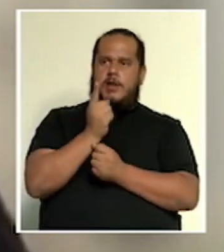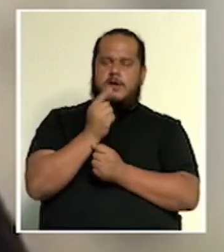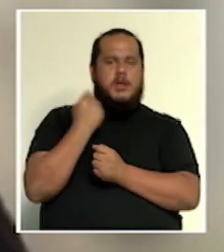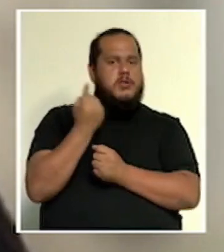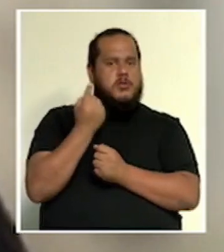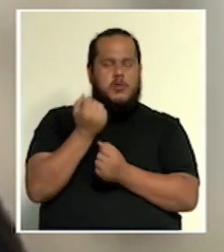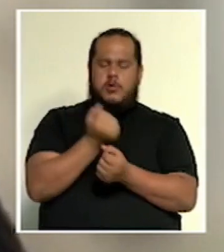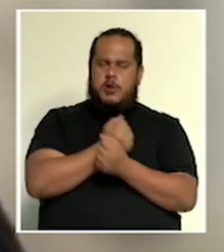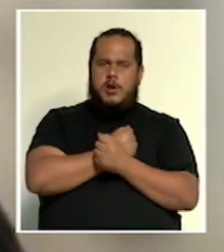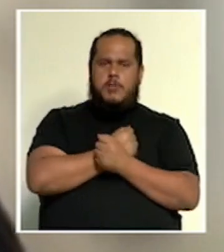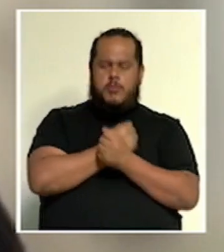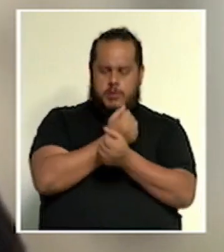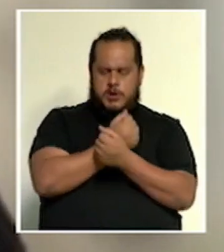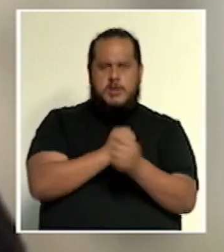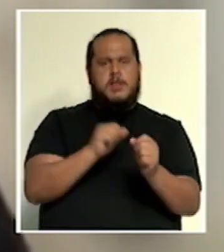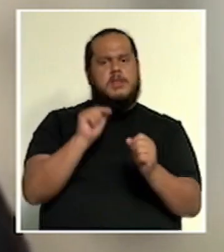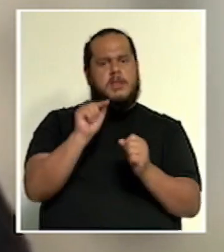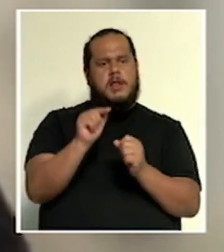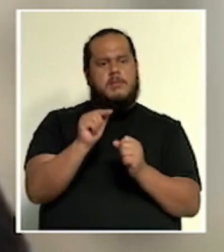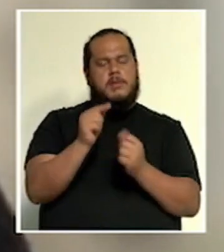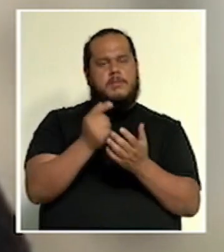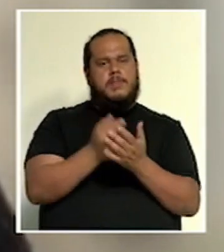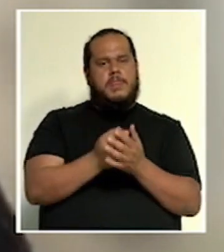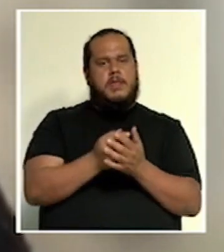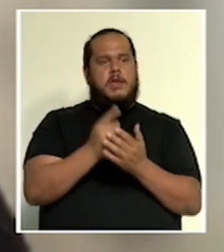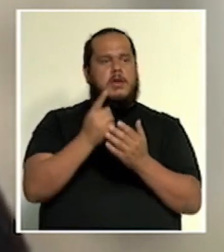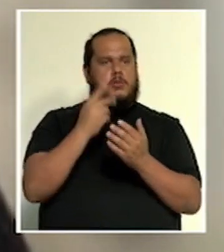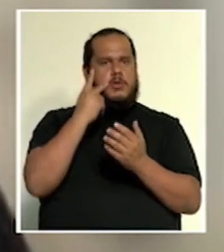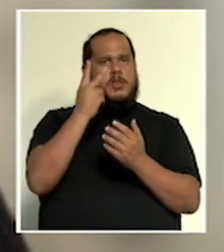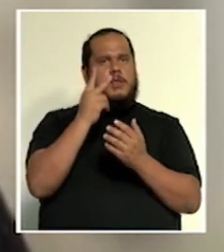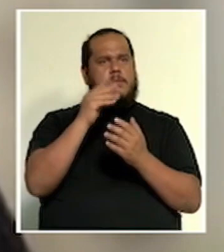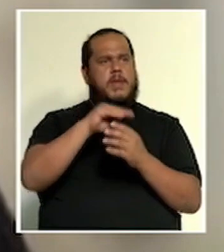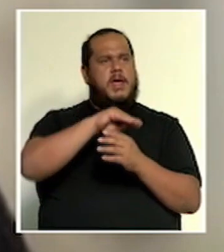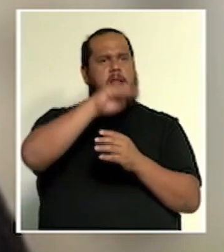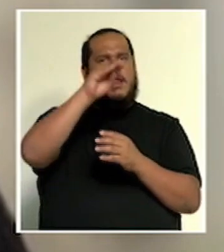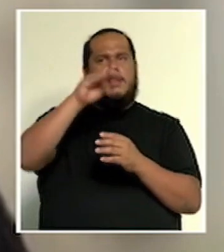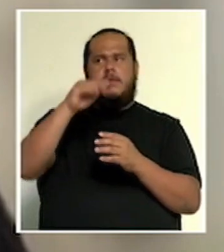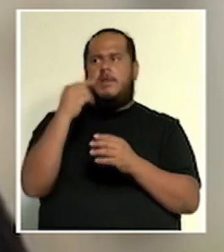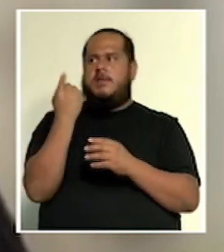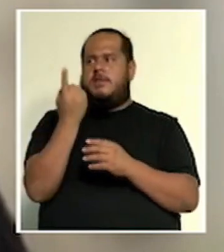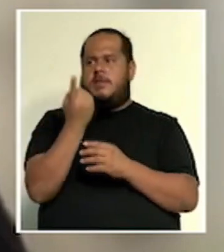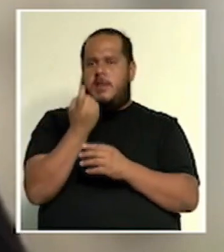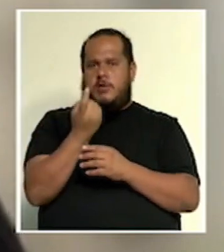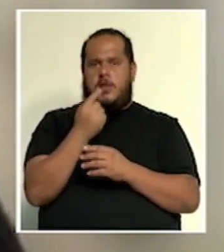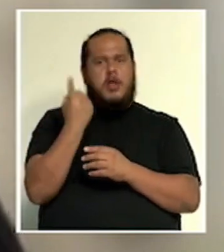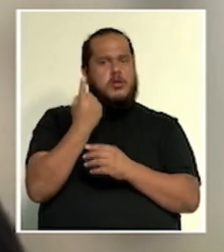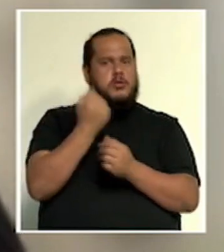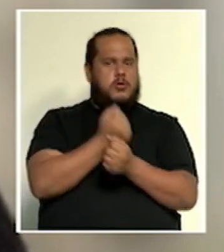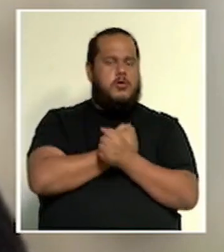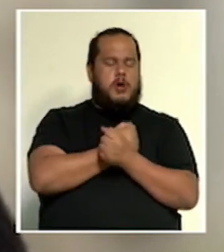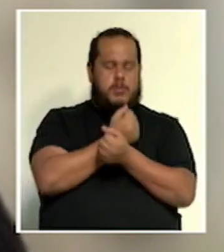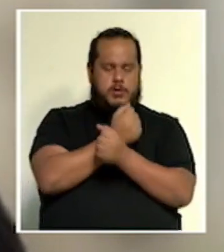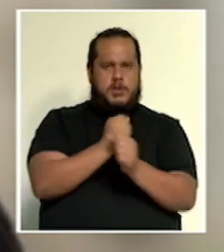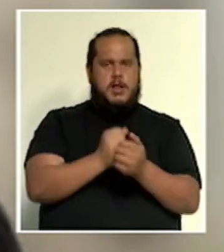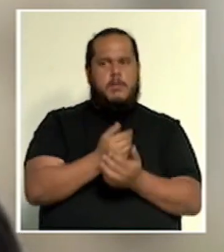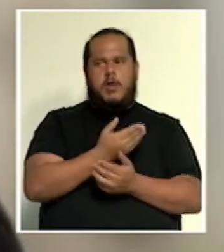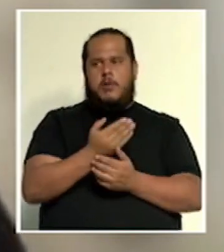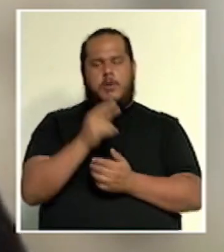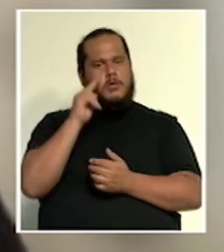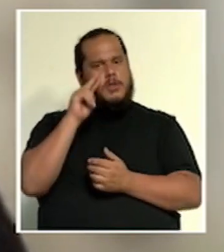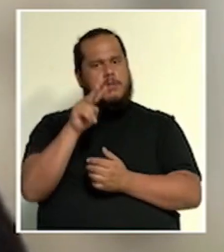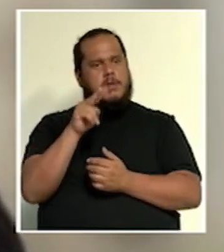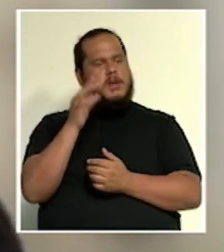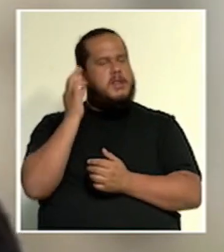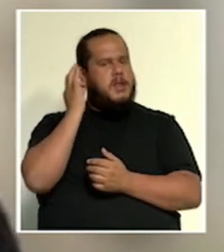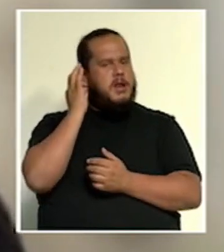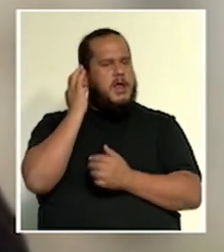el amor te salva. Al bordear las cimas de la ausencia, solo el amor te salva. Cuando te miras en